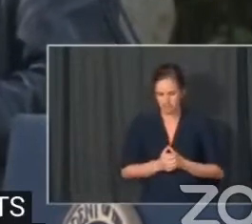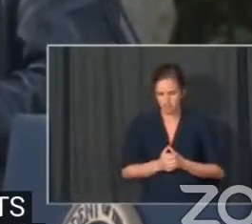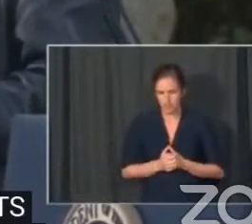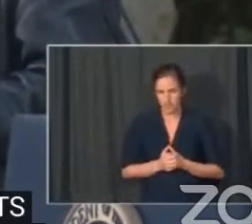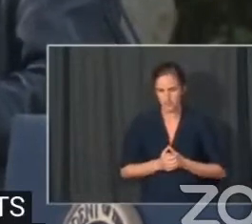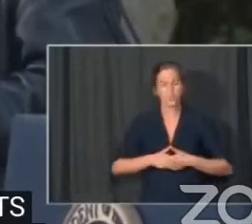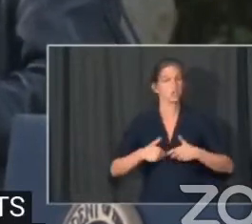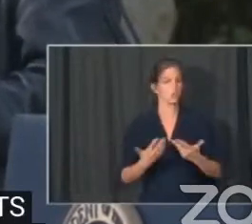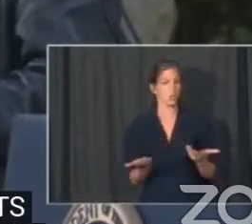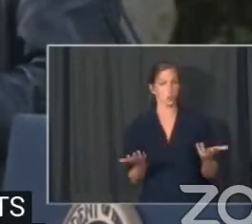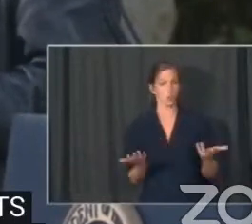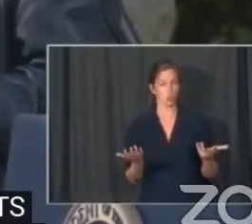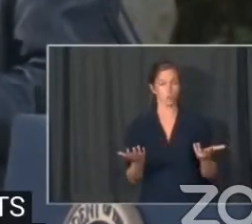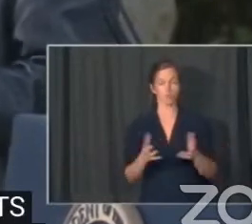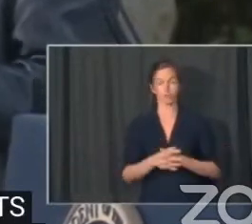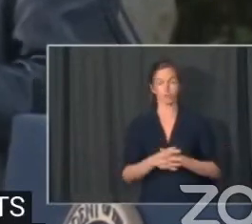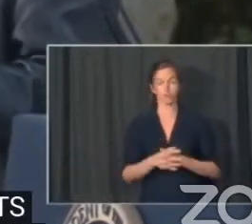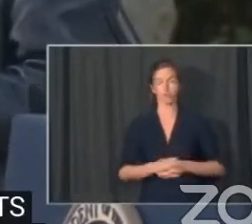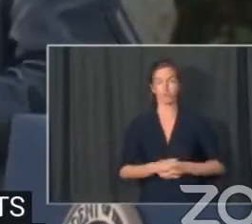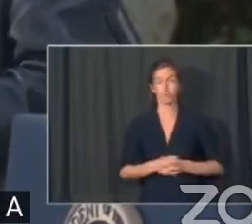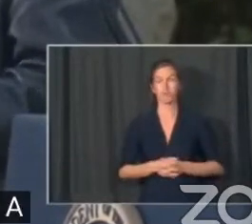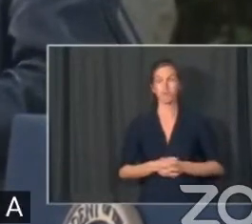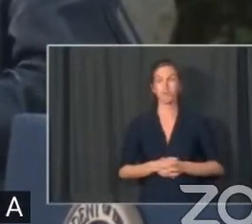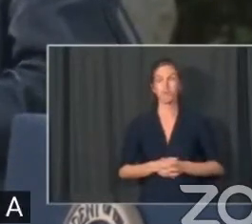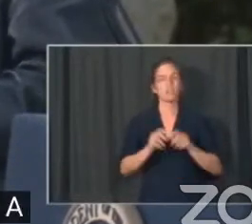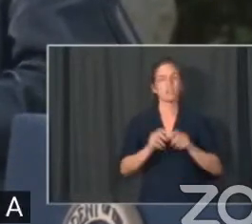sujetos y en alto riesgo,